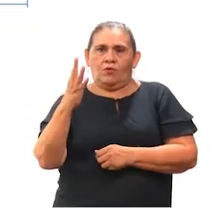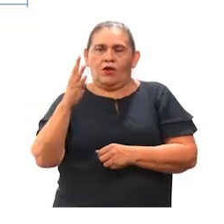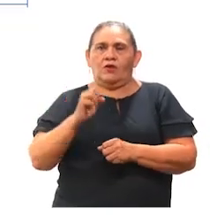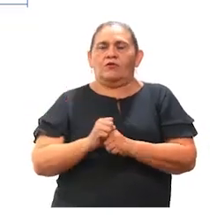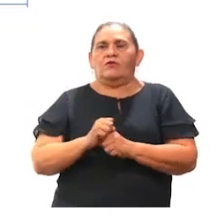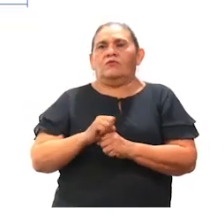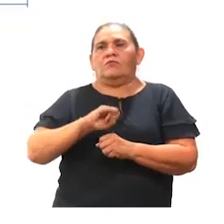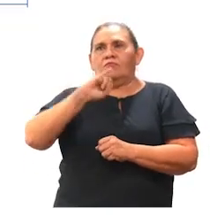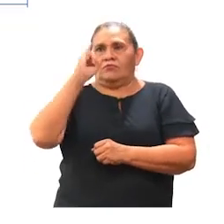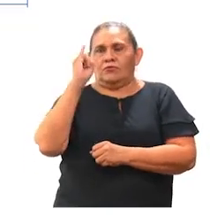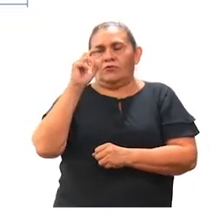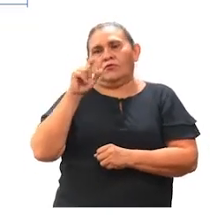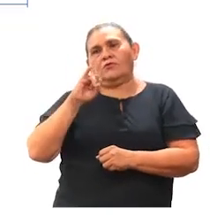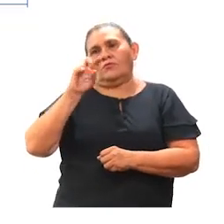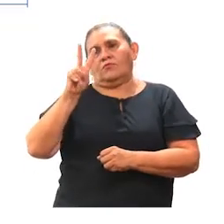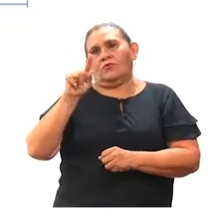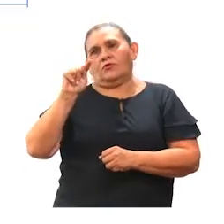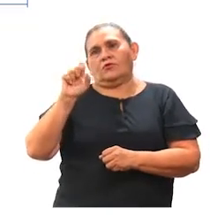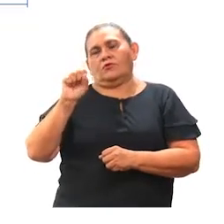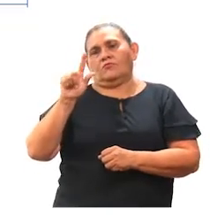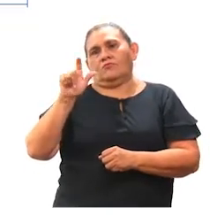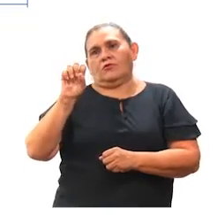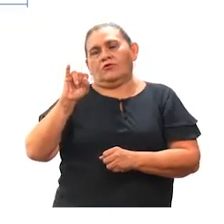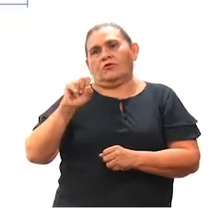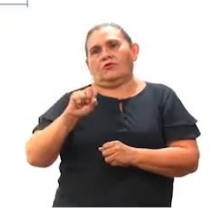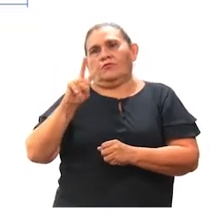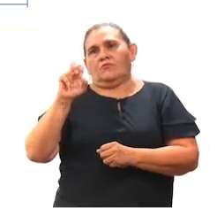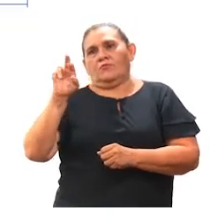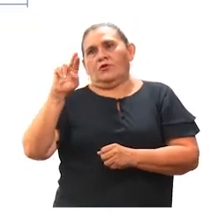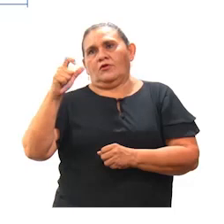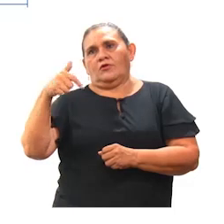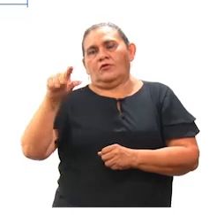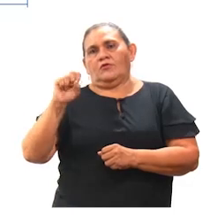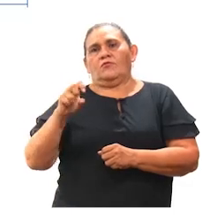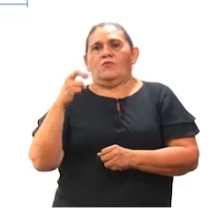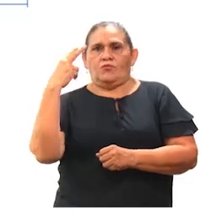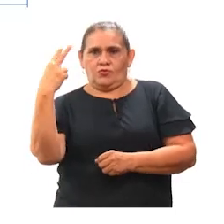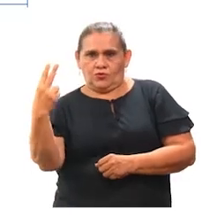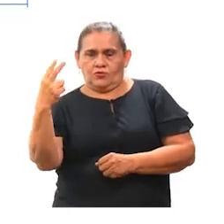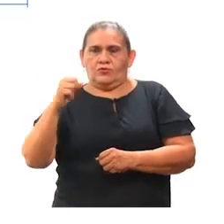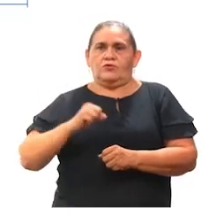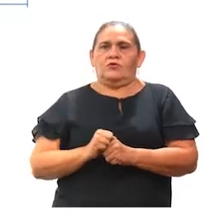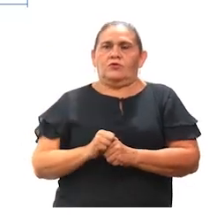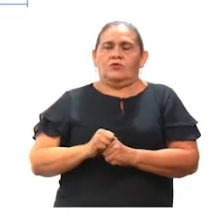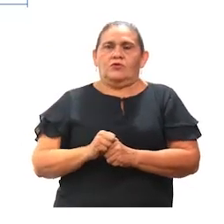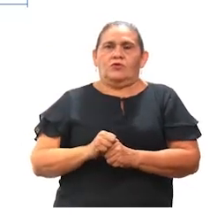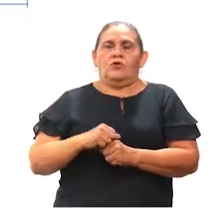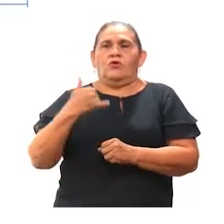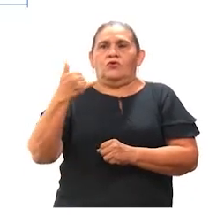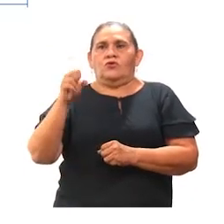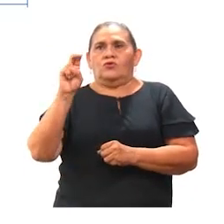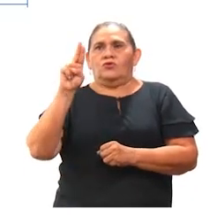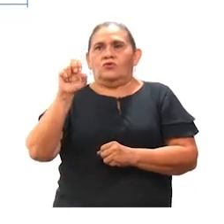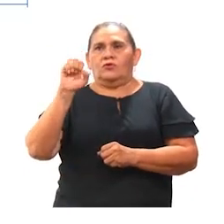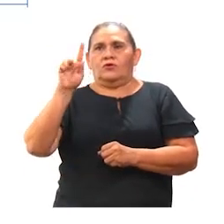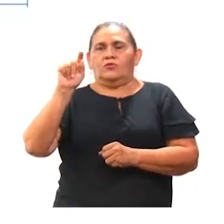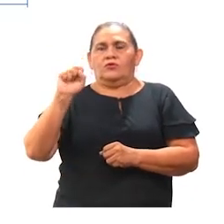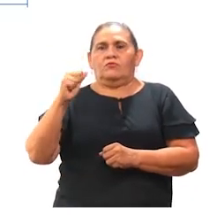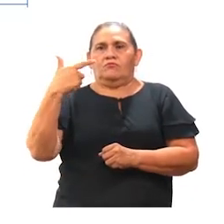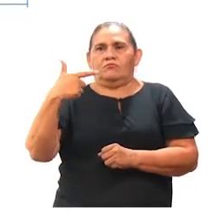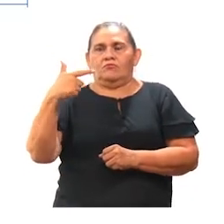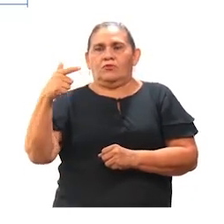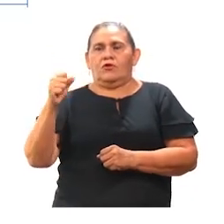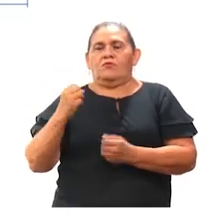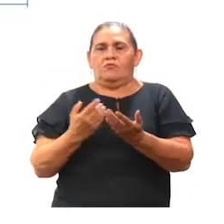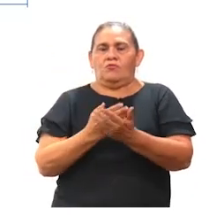de Vista Alegre 3, Francisco de Montejo, Vergel 2 y Mercedes Barrera 2, Yucalpetén, García Jiménez, Nueva